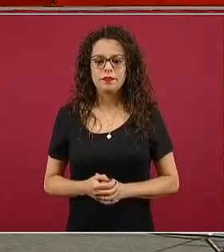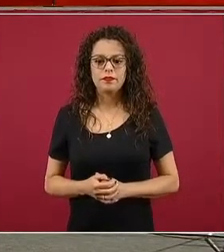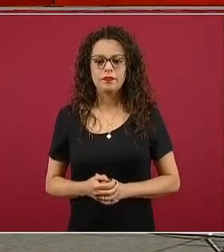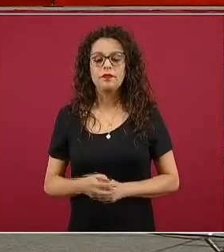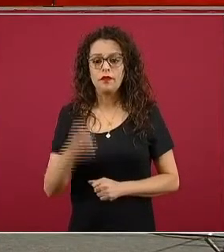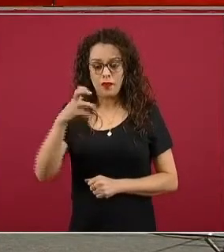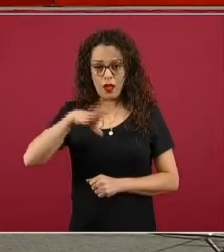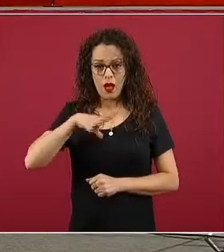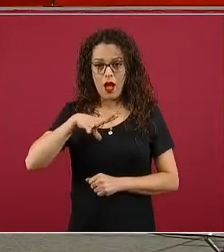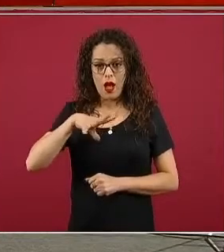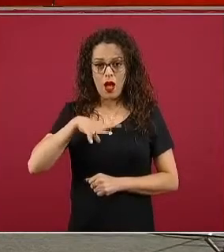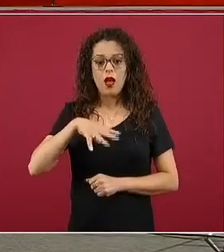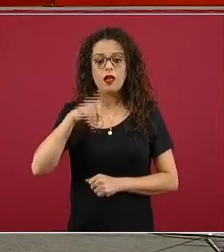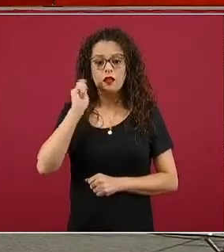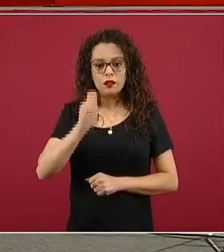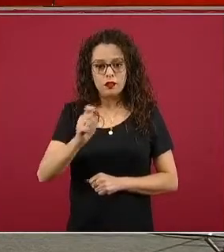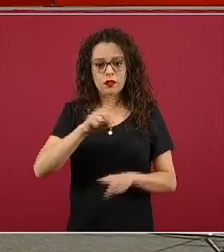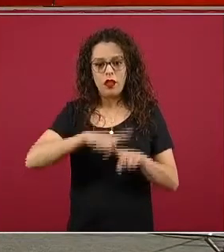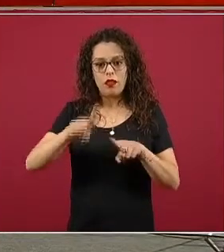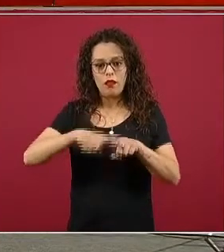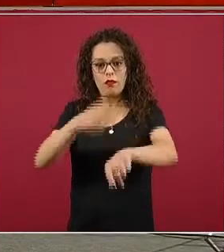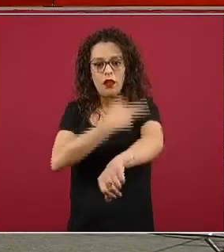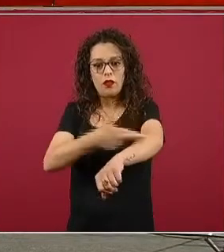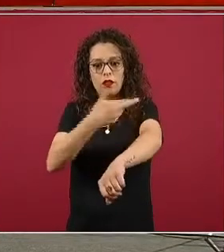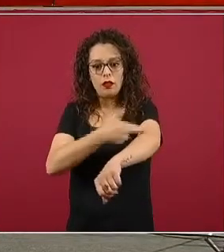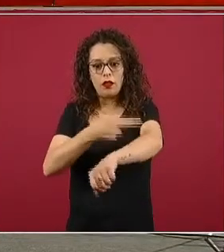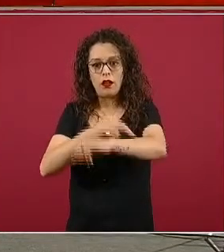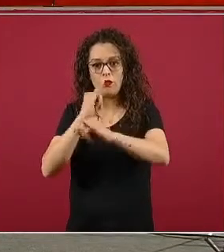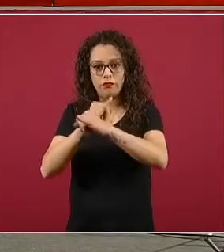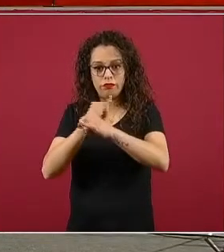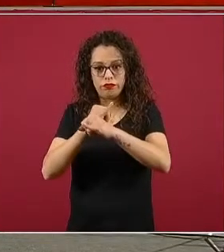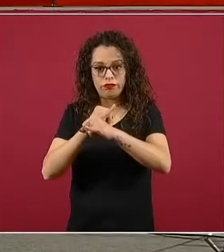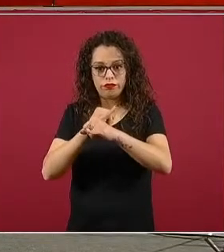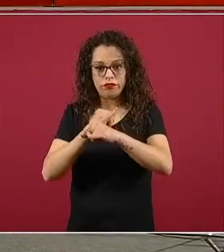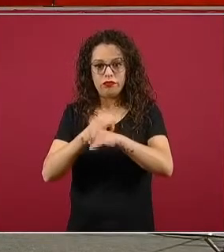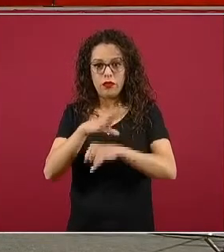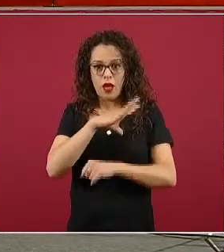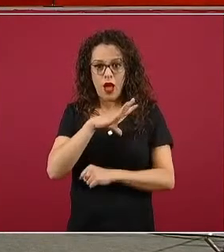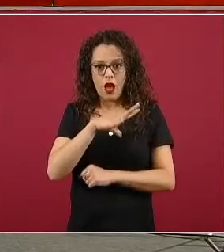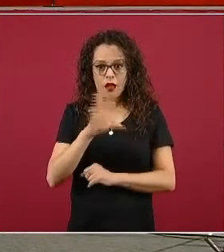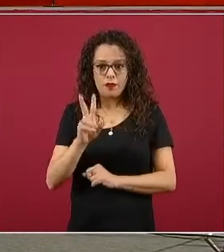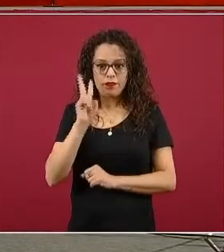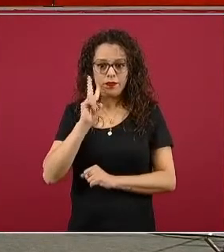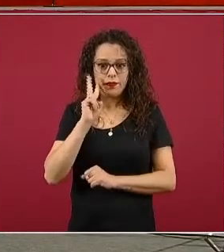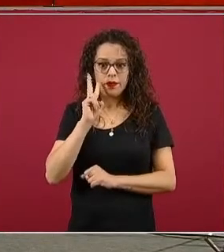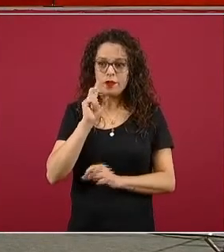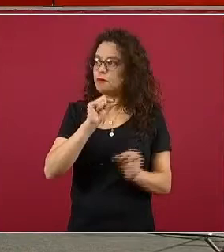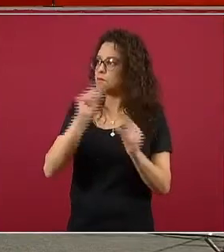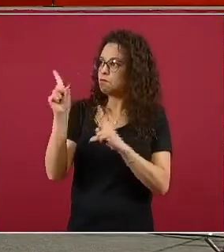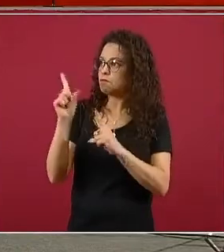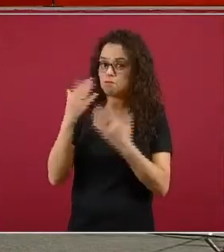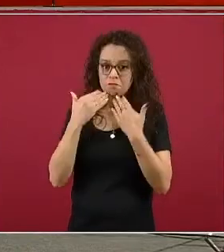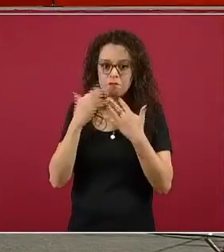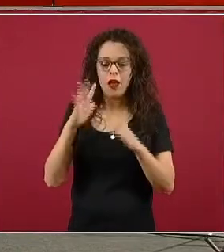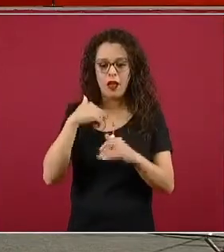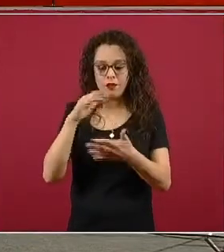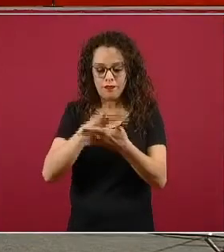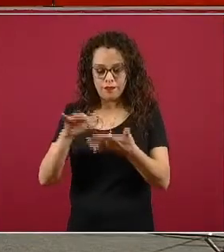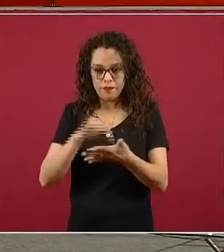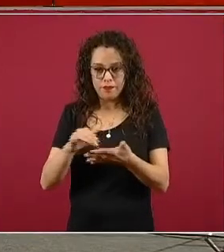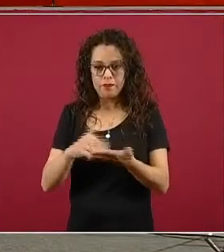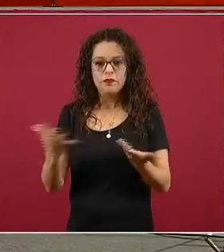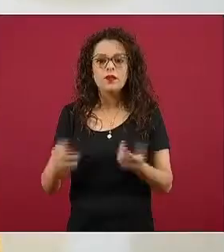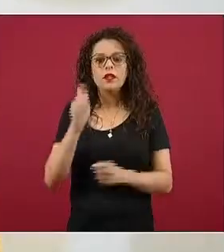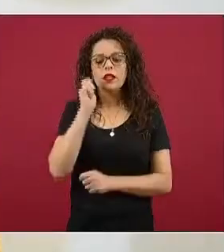del número de trámites digitales, no sé si está. Bueno, lo leo muy rápido: el refrendo de la tarjeta de circulación,